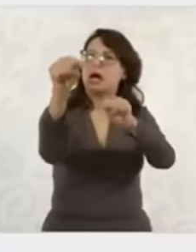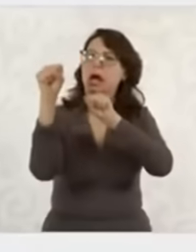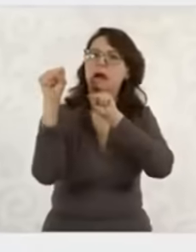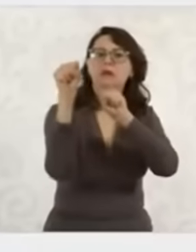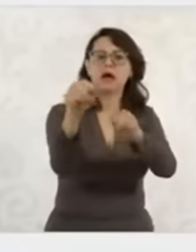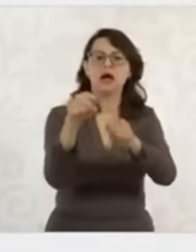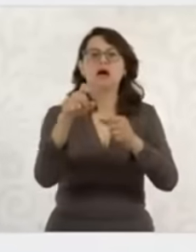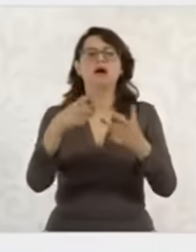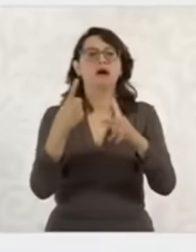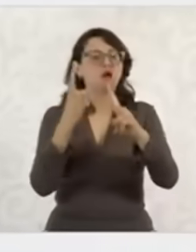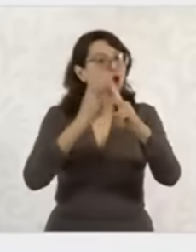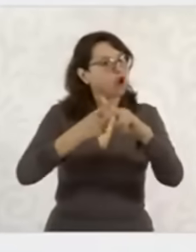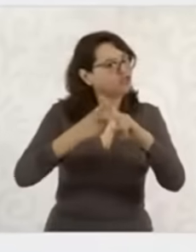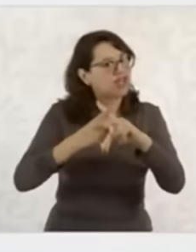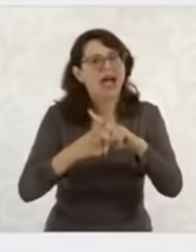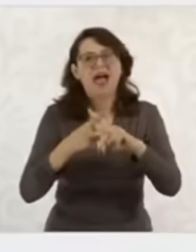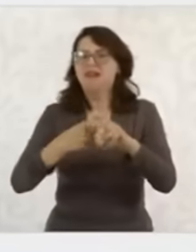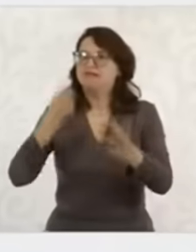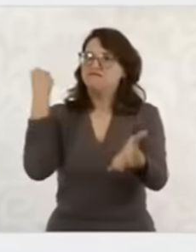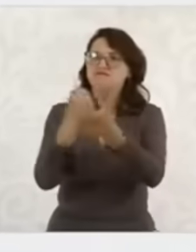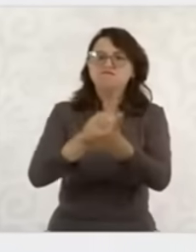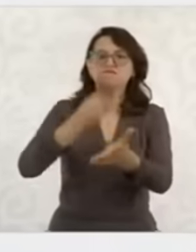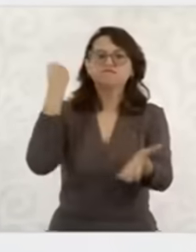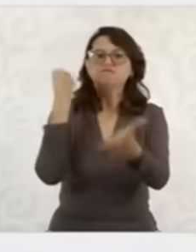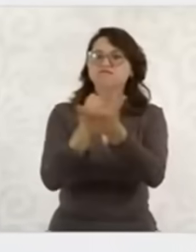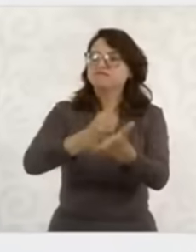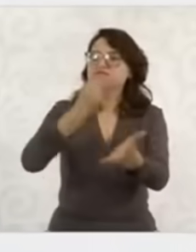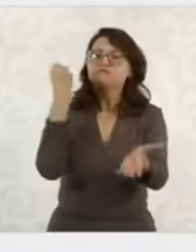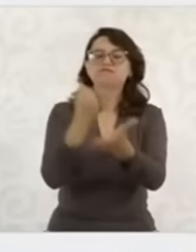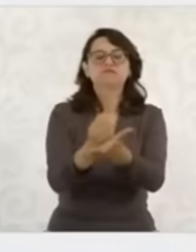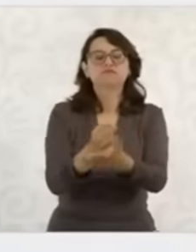diciendo hubo fraude electoral. ¿Qué se pedía?